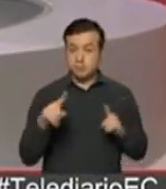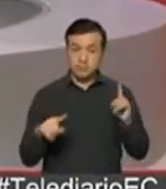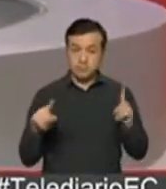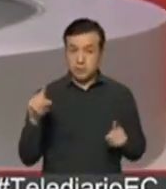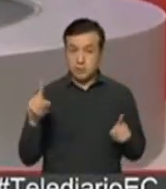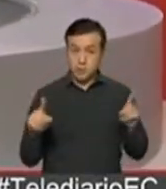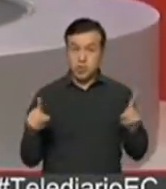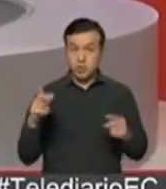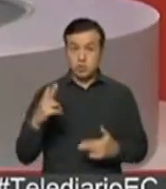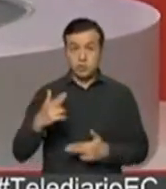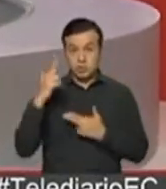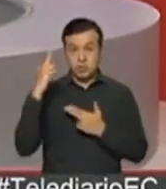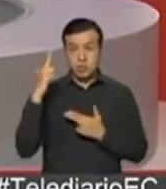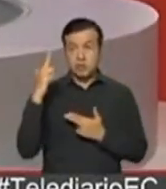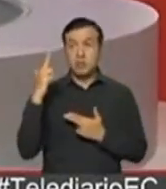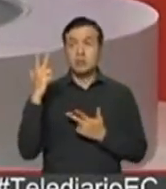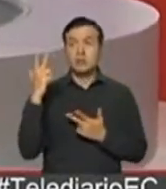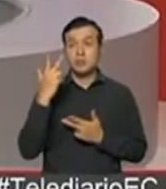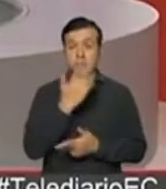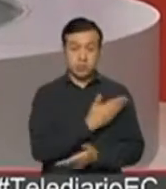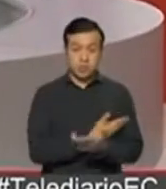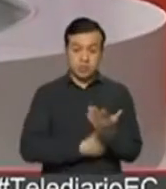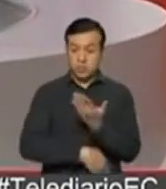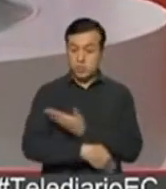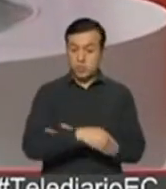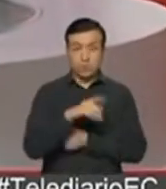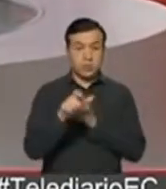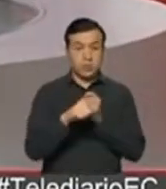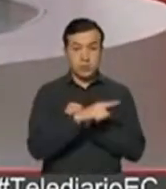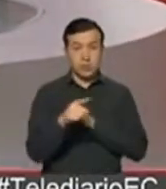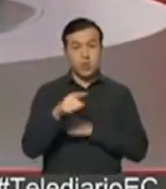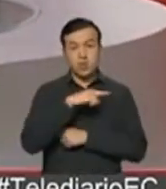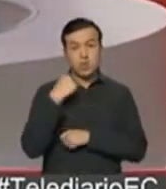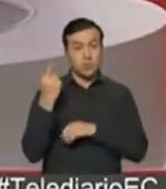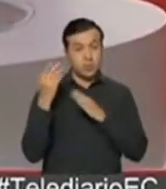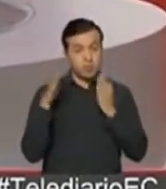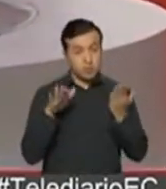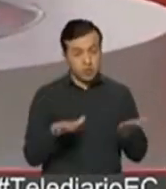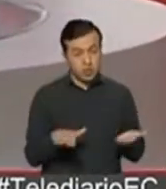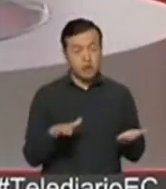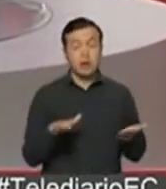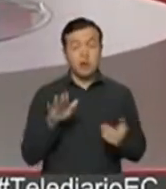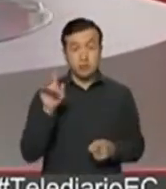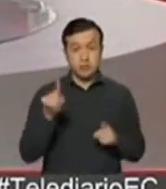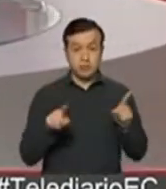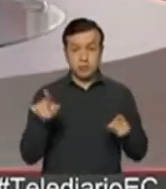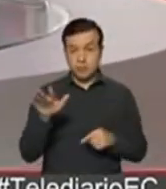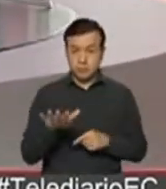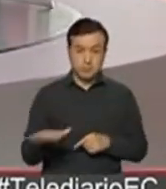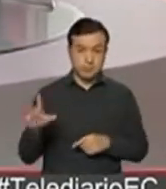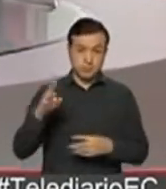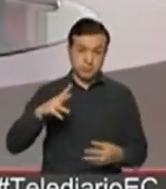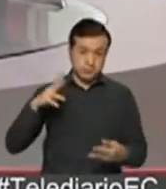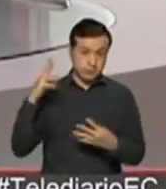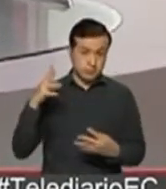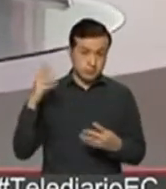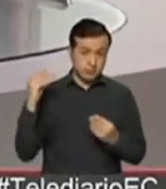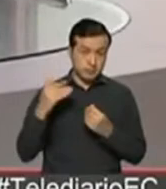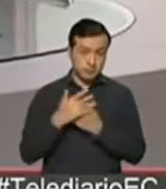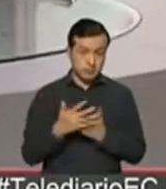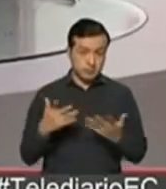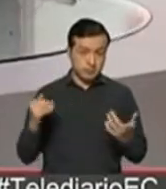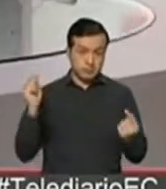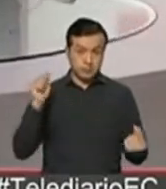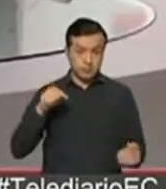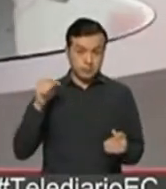militares que sufrieron mutaciones gente que falleció en s en esta guerra digamos no en